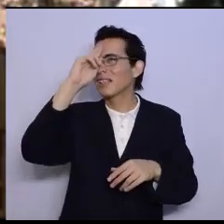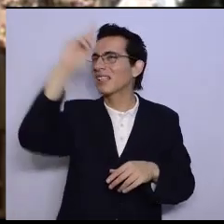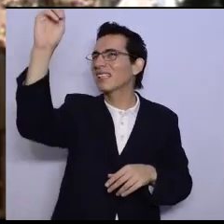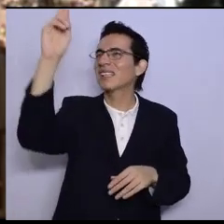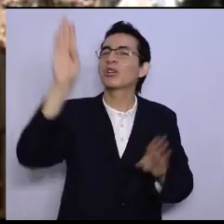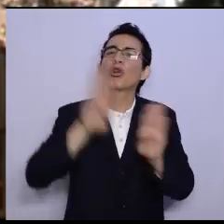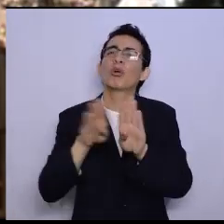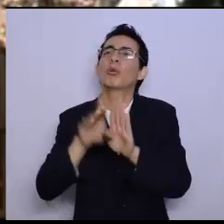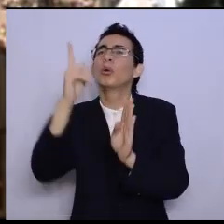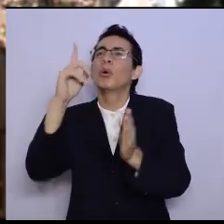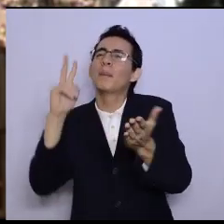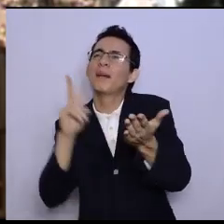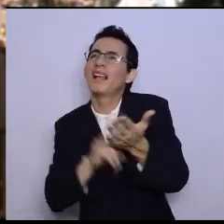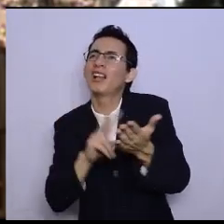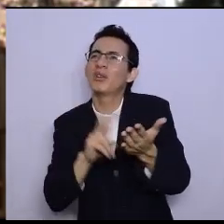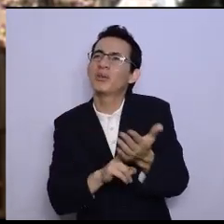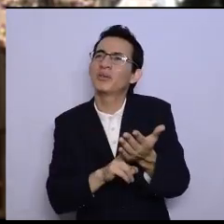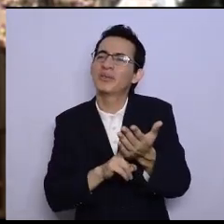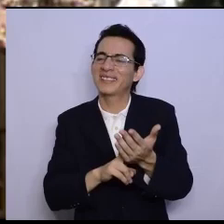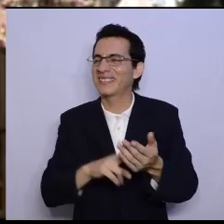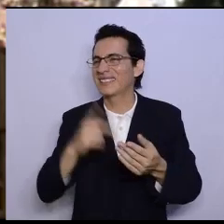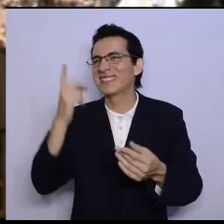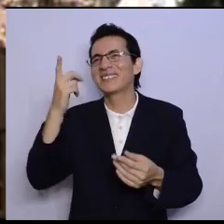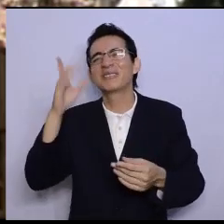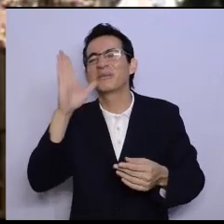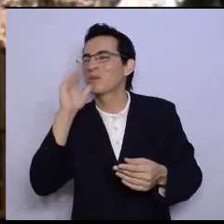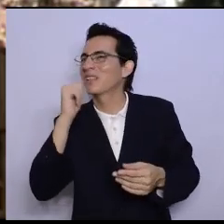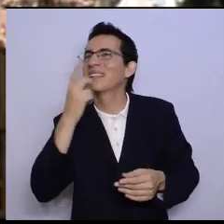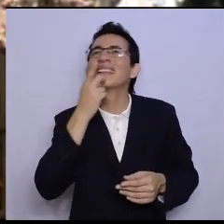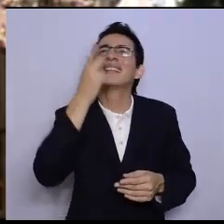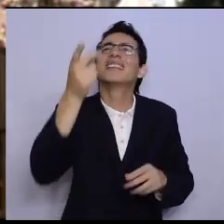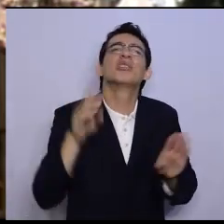inestimable, o sea, ya un valor incalculable.